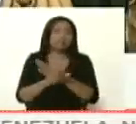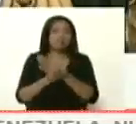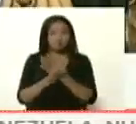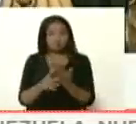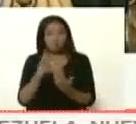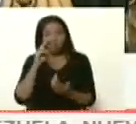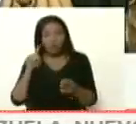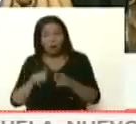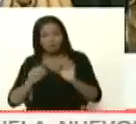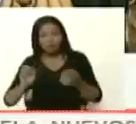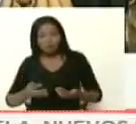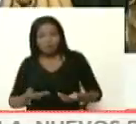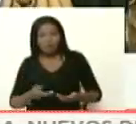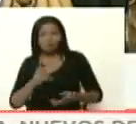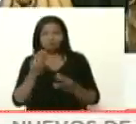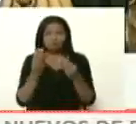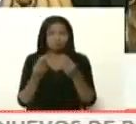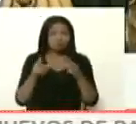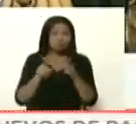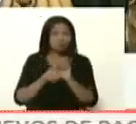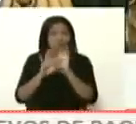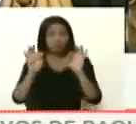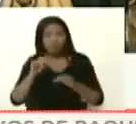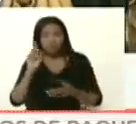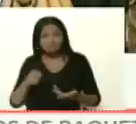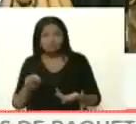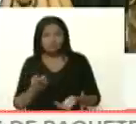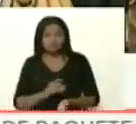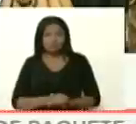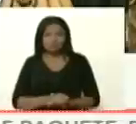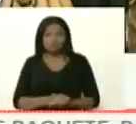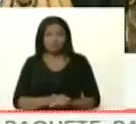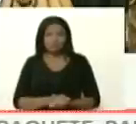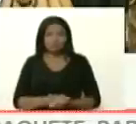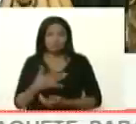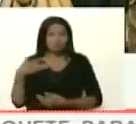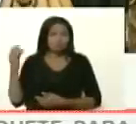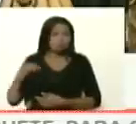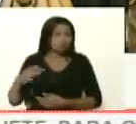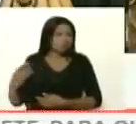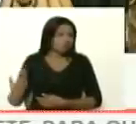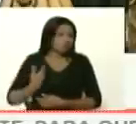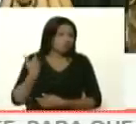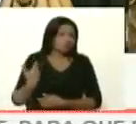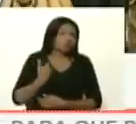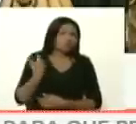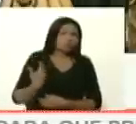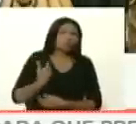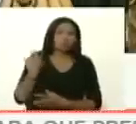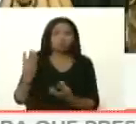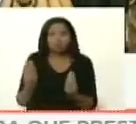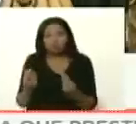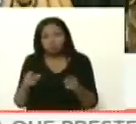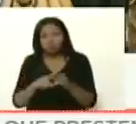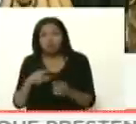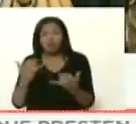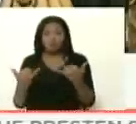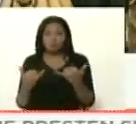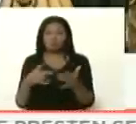engañados y muchos engañados. Aquel dolor, aquella frustración,